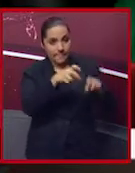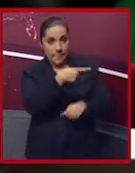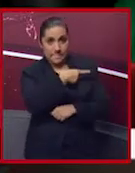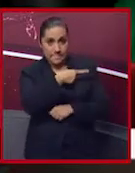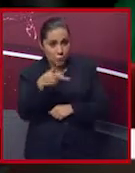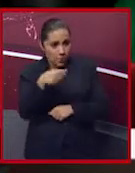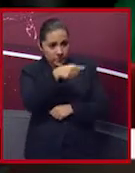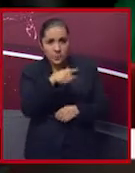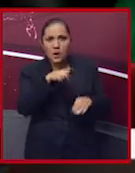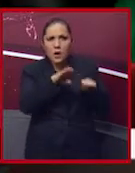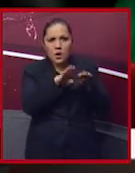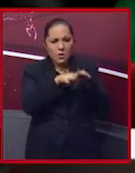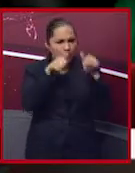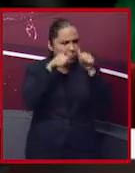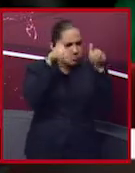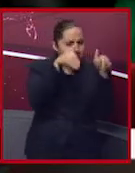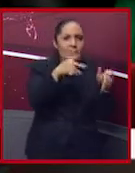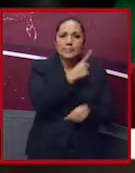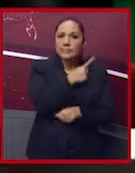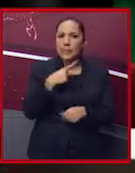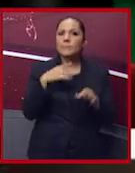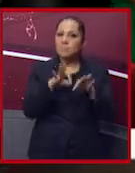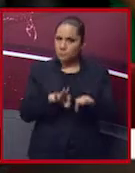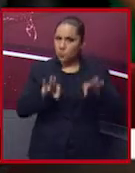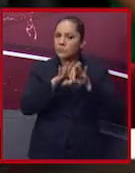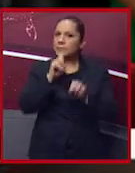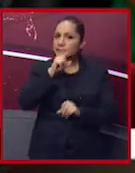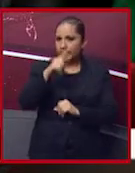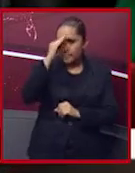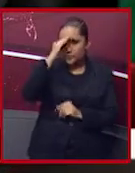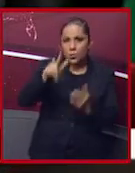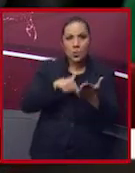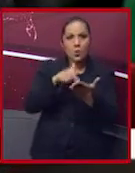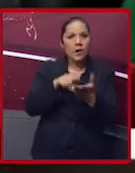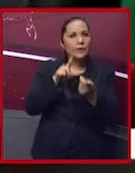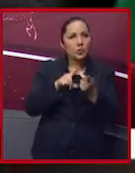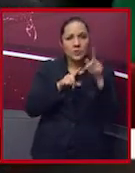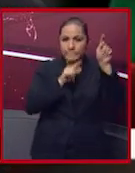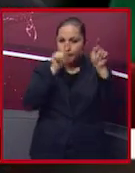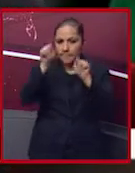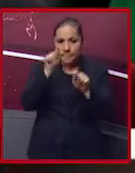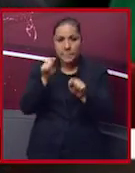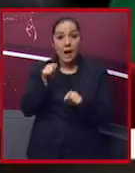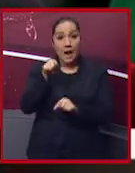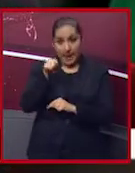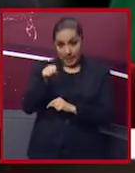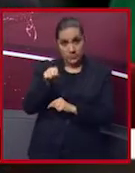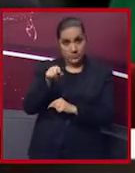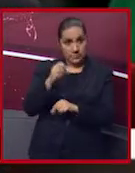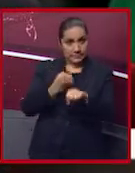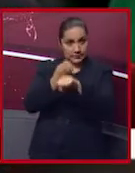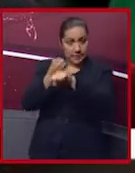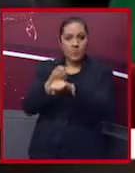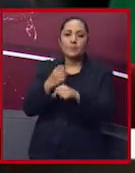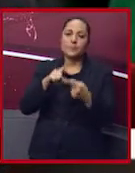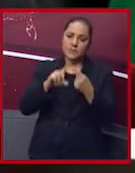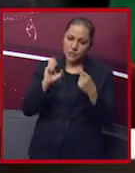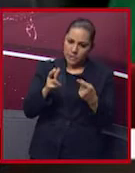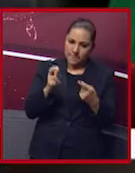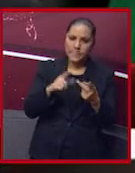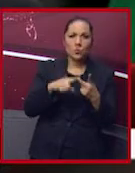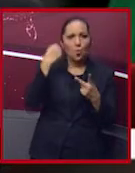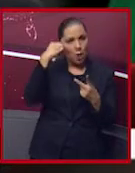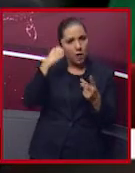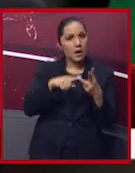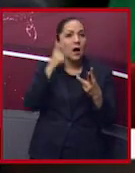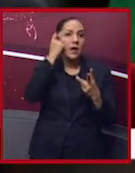no hablamos de la parte regional. Y sobre todo que estos estados del sur, Chiapas, Oaxaca y Guerrero, pues básicamente